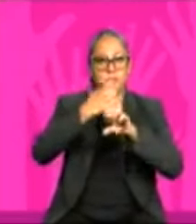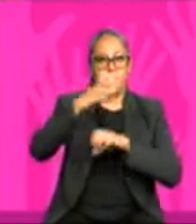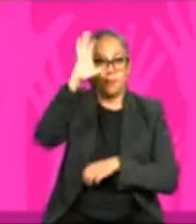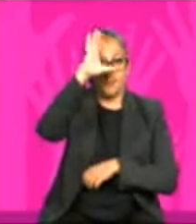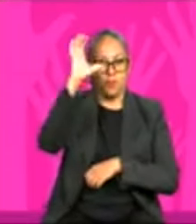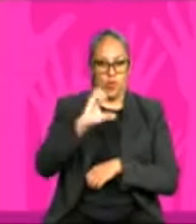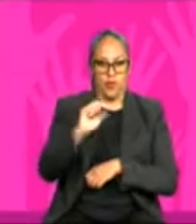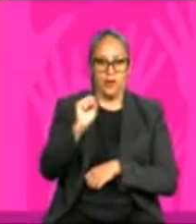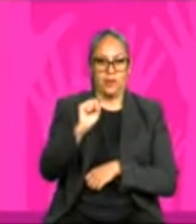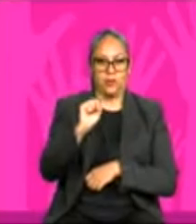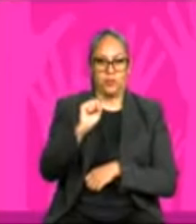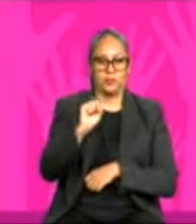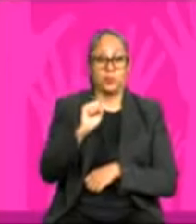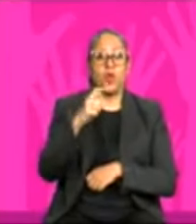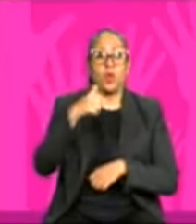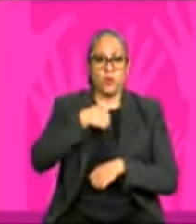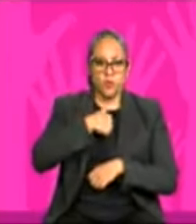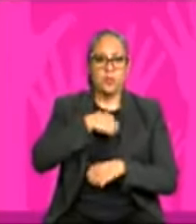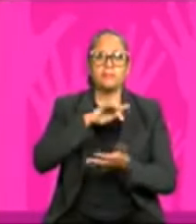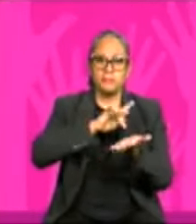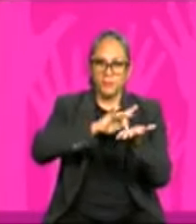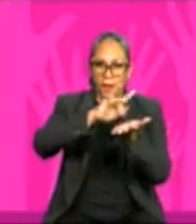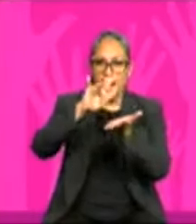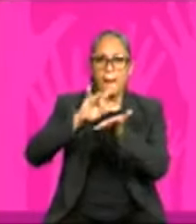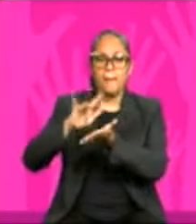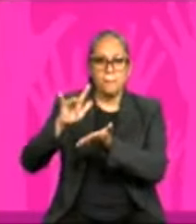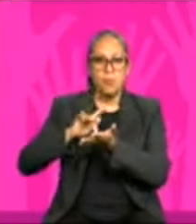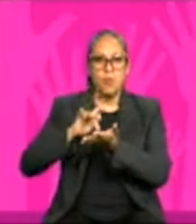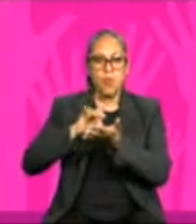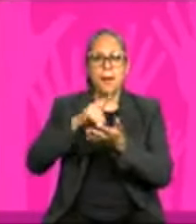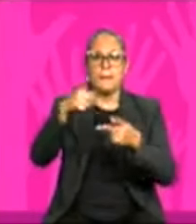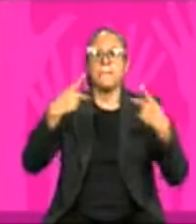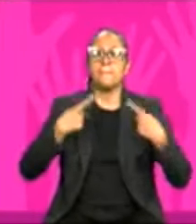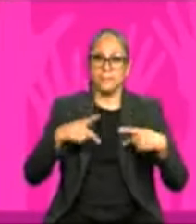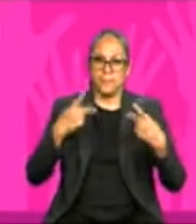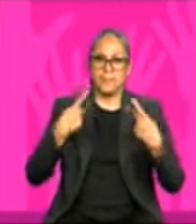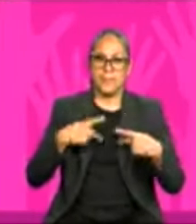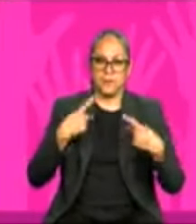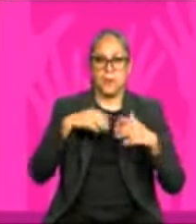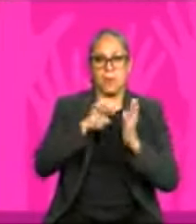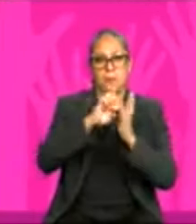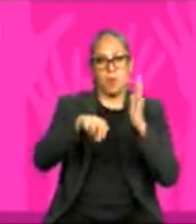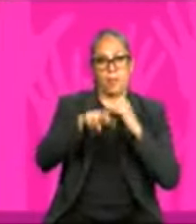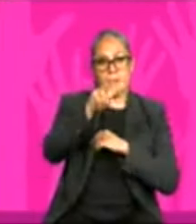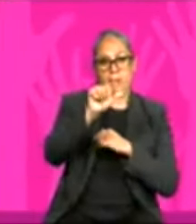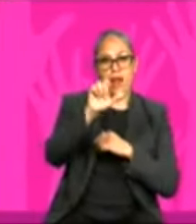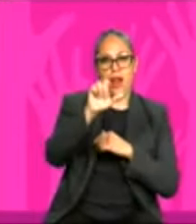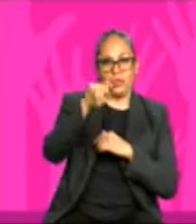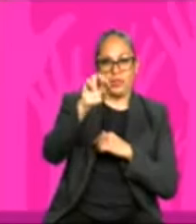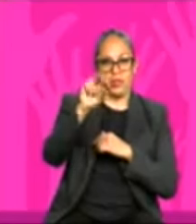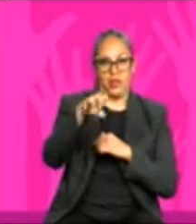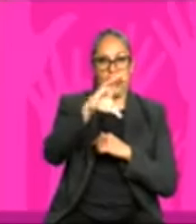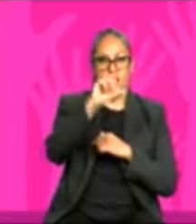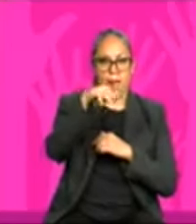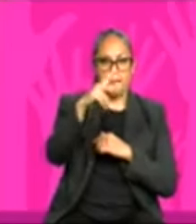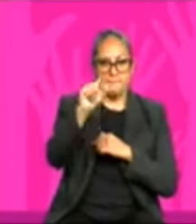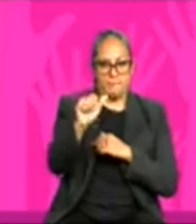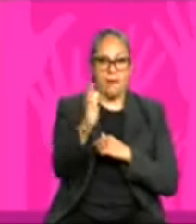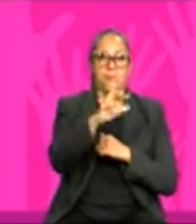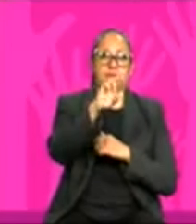el privilegio desde mi trinchera de apoyar a grandes transformadores sociales como Valentín Campa, Rosario Ibarra de